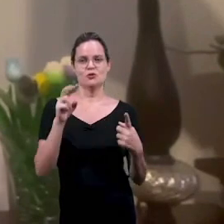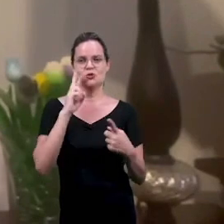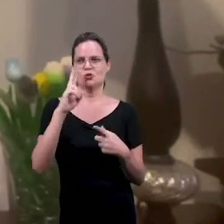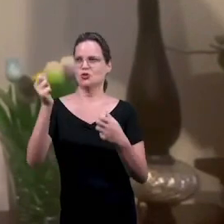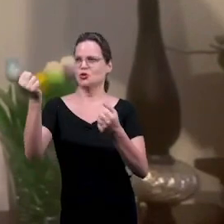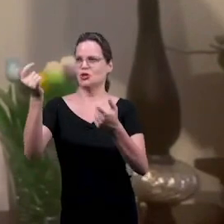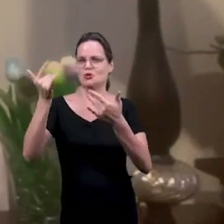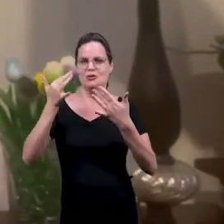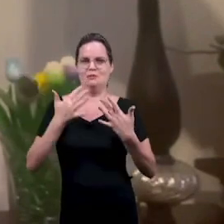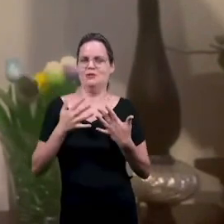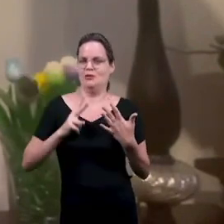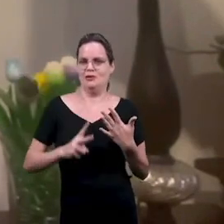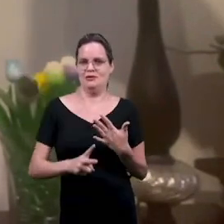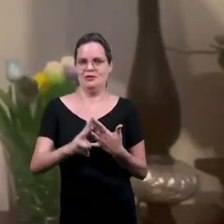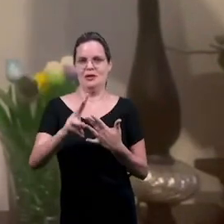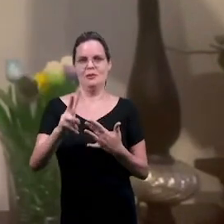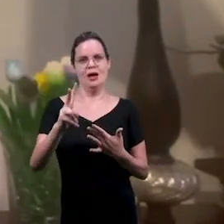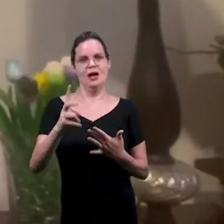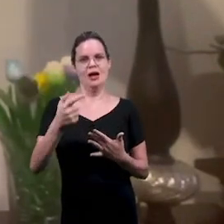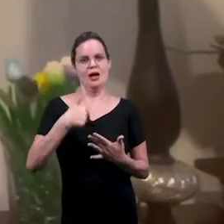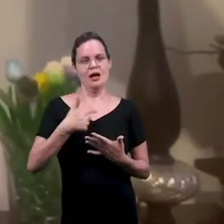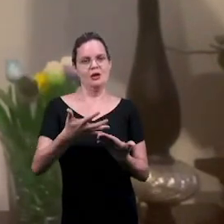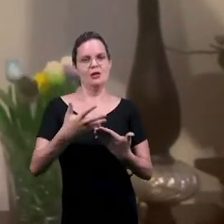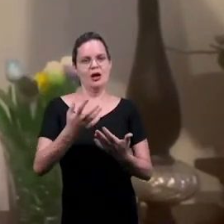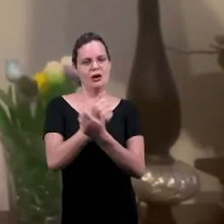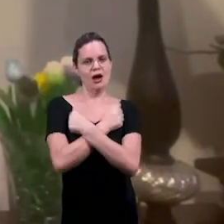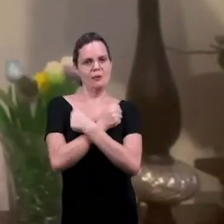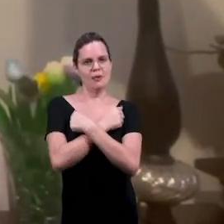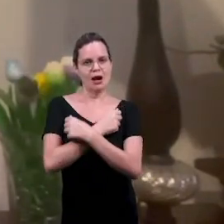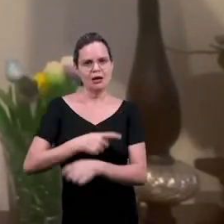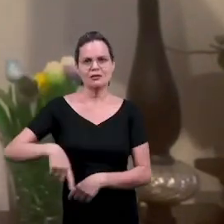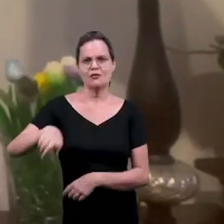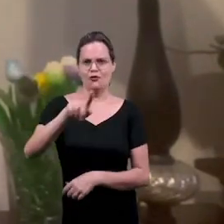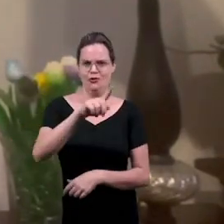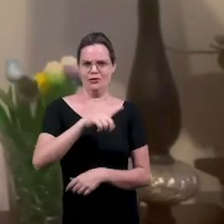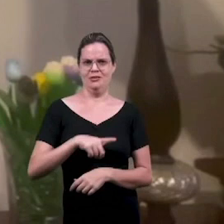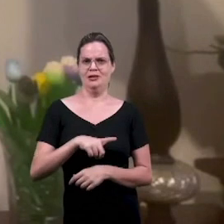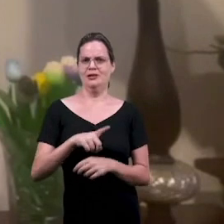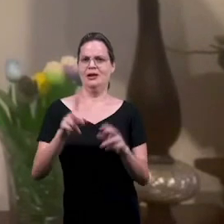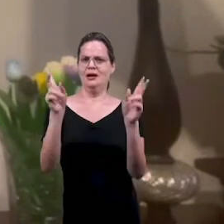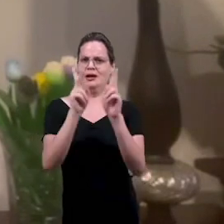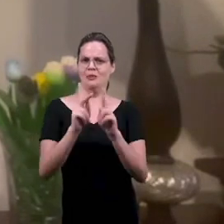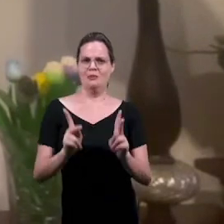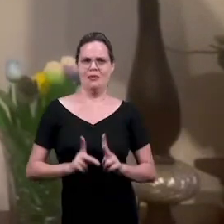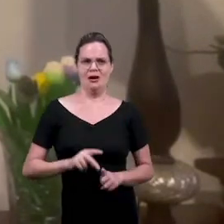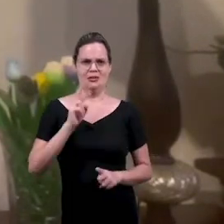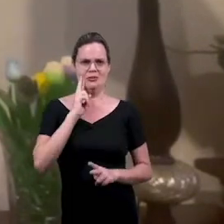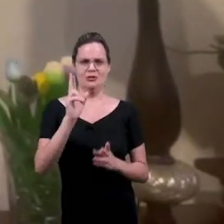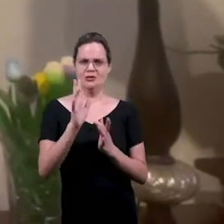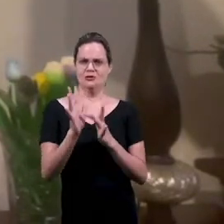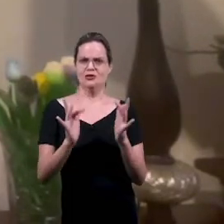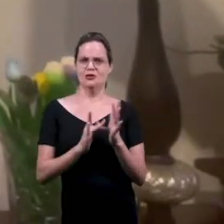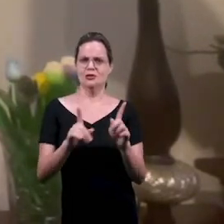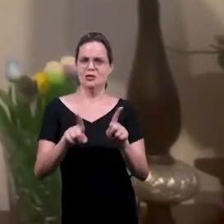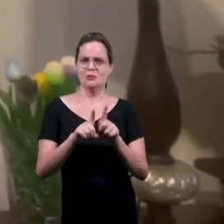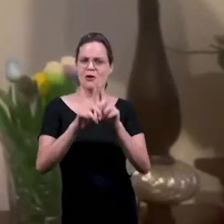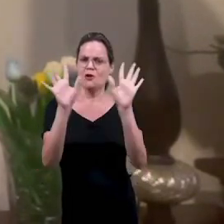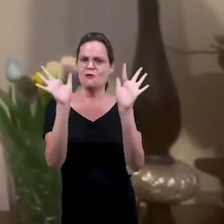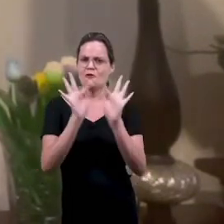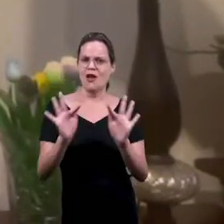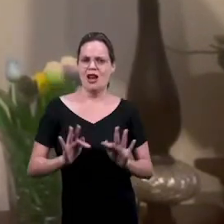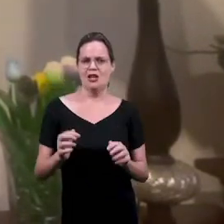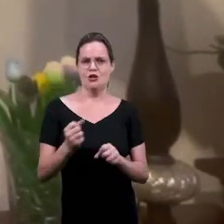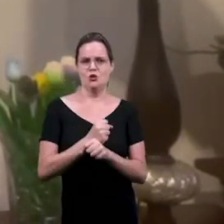fuerte, intenso, pero el Señor nos ha bendecido mucho. Queremos dejar aquí un abrazo a todos, deseando a